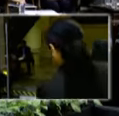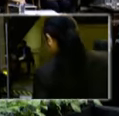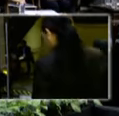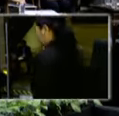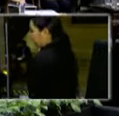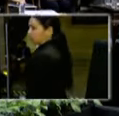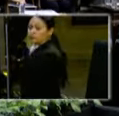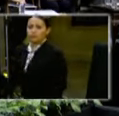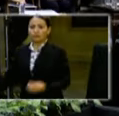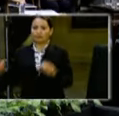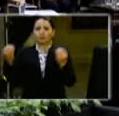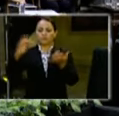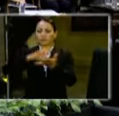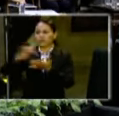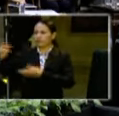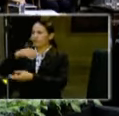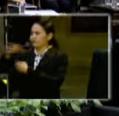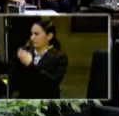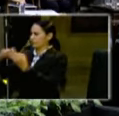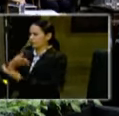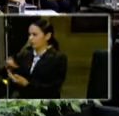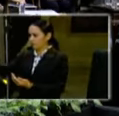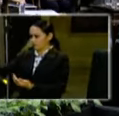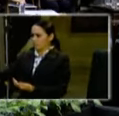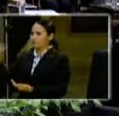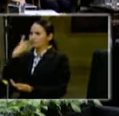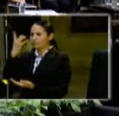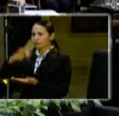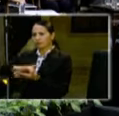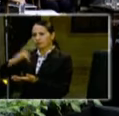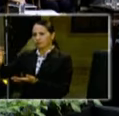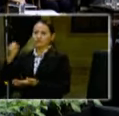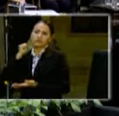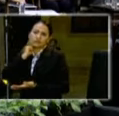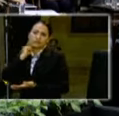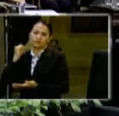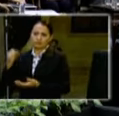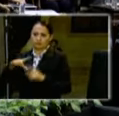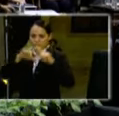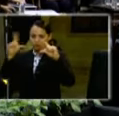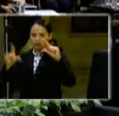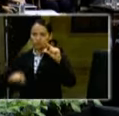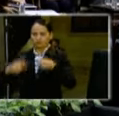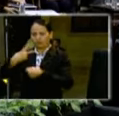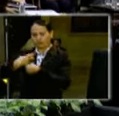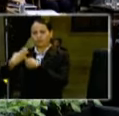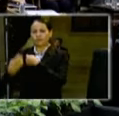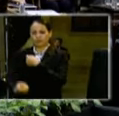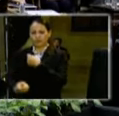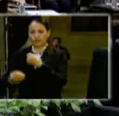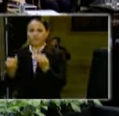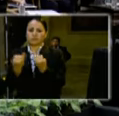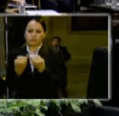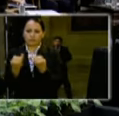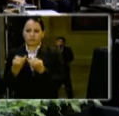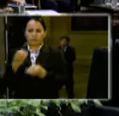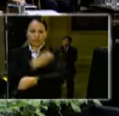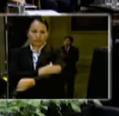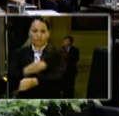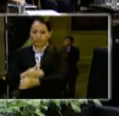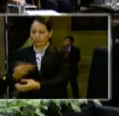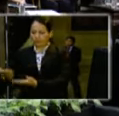agradecer al Senado de la República y a la Comisión de Relaciones Exteriores del Senado esta invitación y, por supuesto, a mis colegas